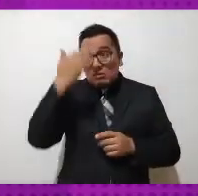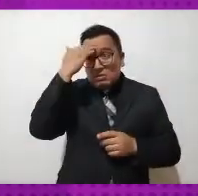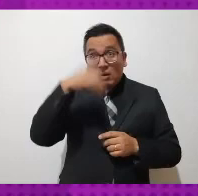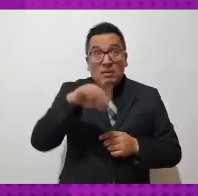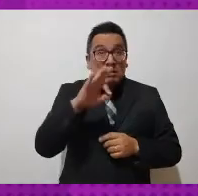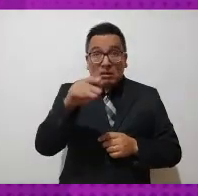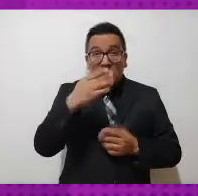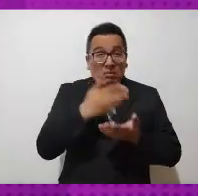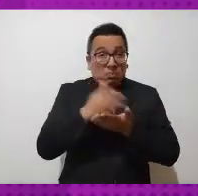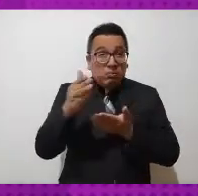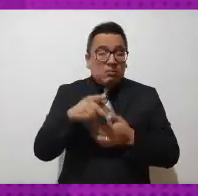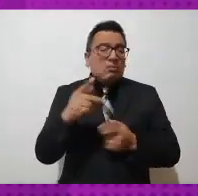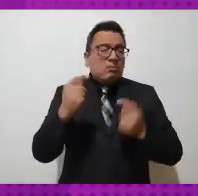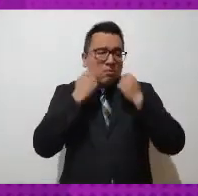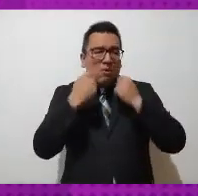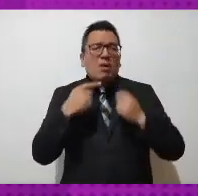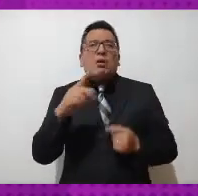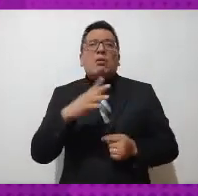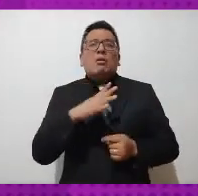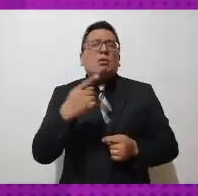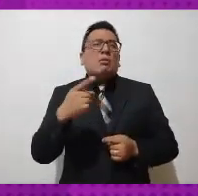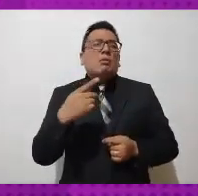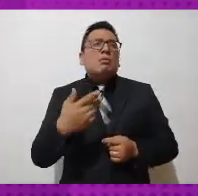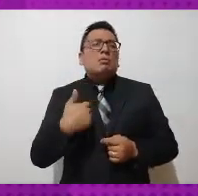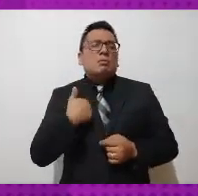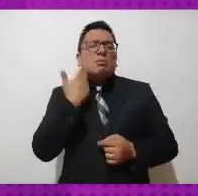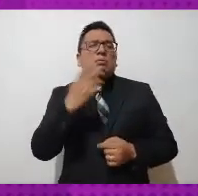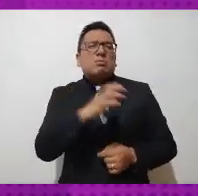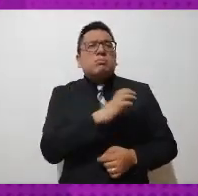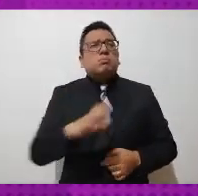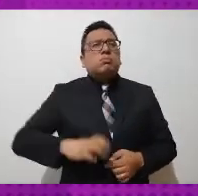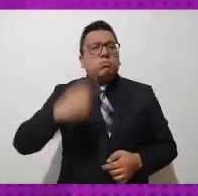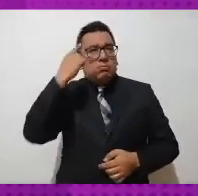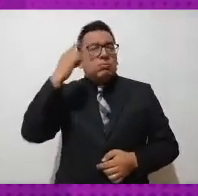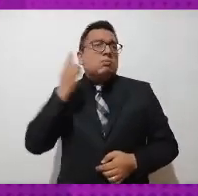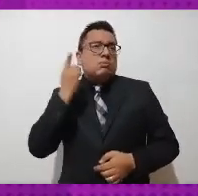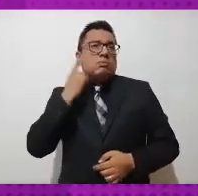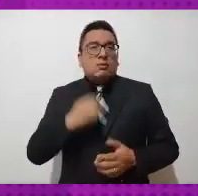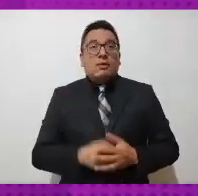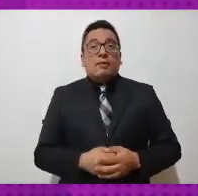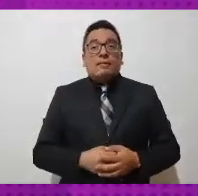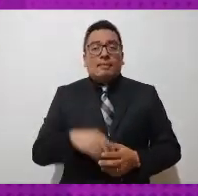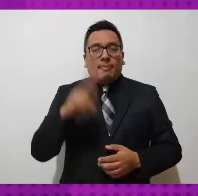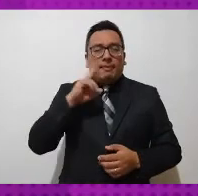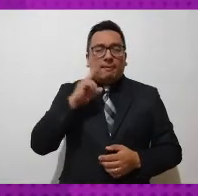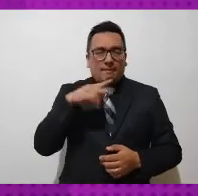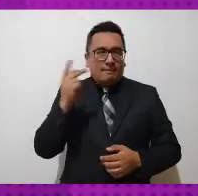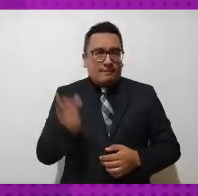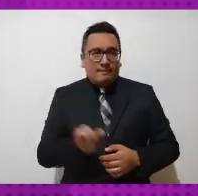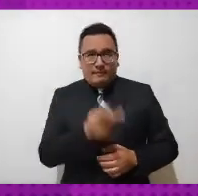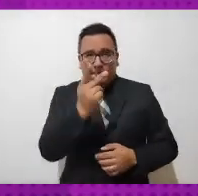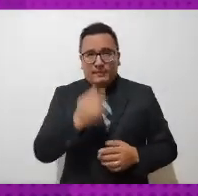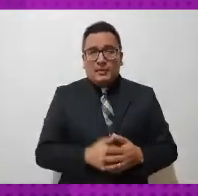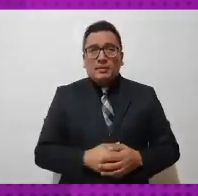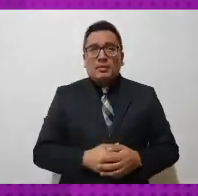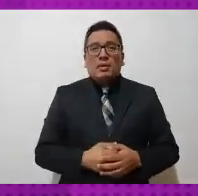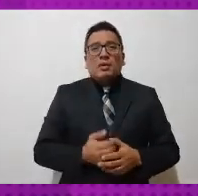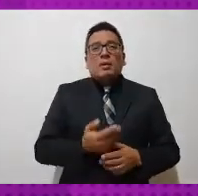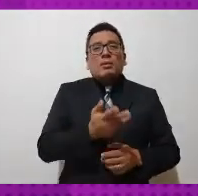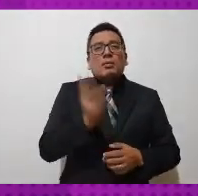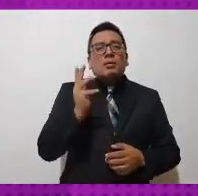reconocida, lanzó su candidatura a la Diputación Federal. Quisiera preguntarles desde su perspectiva,